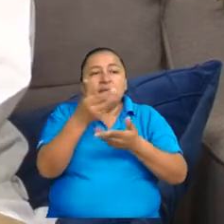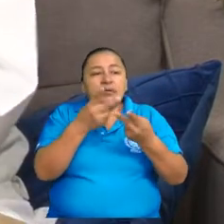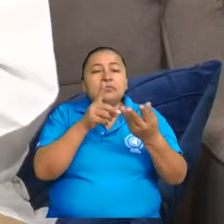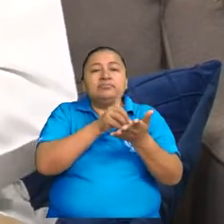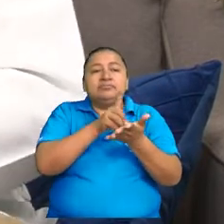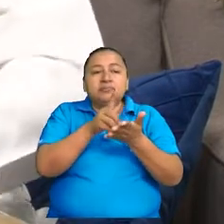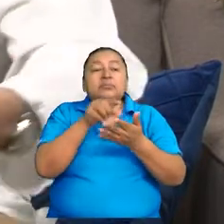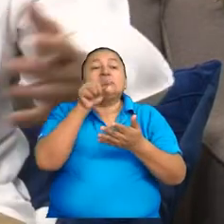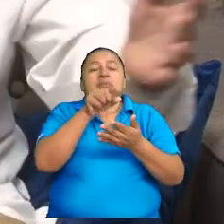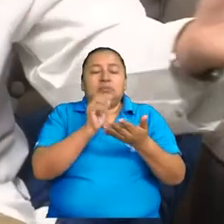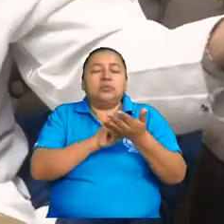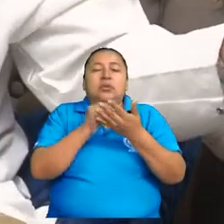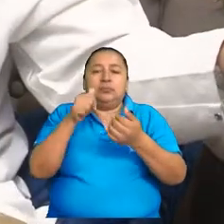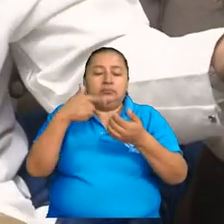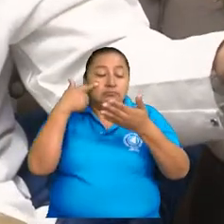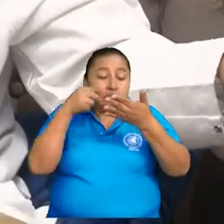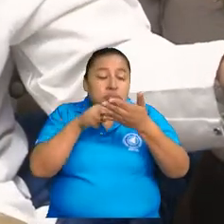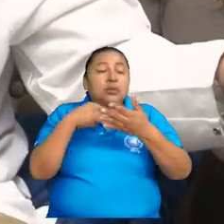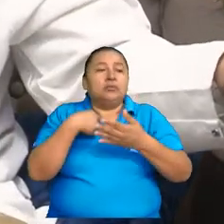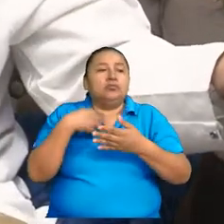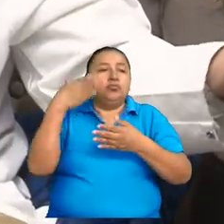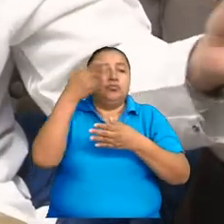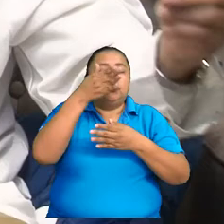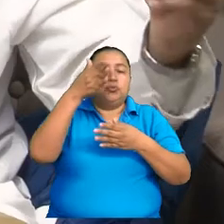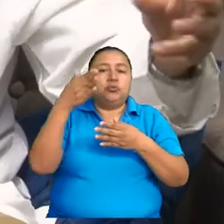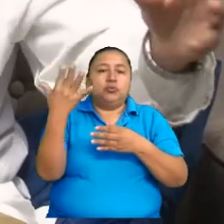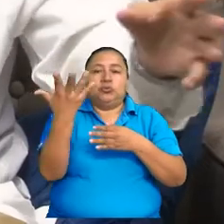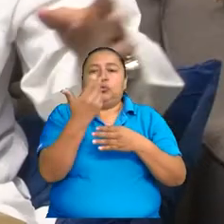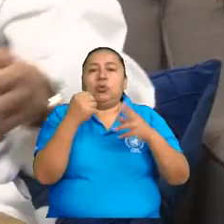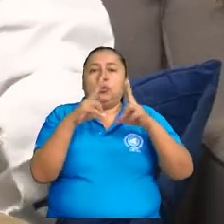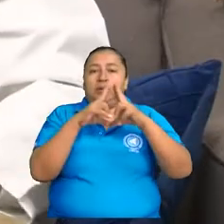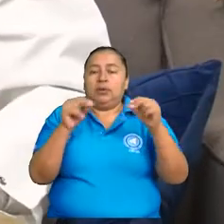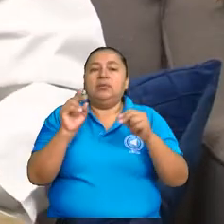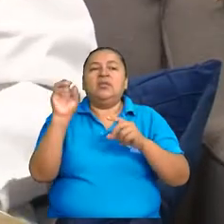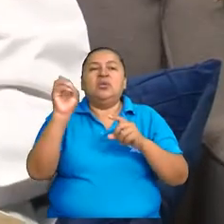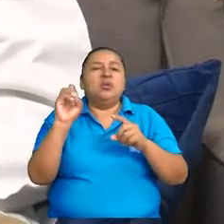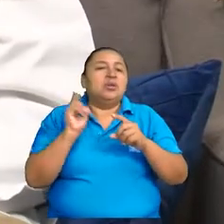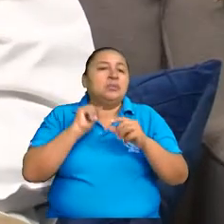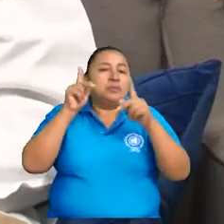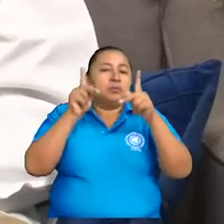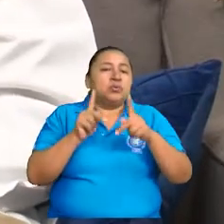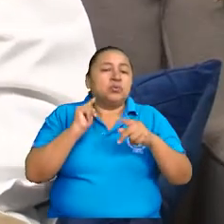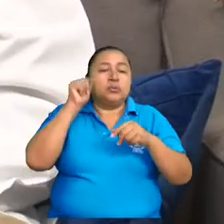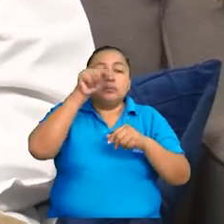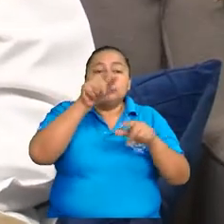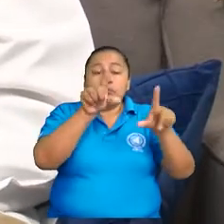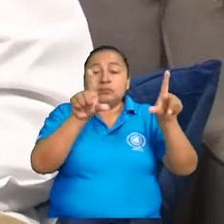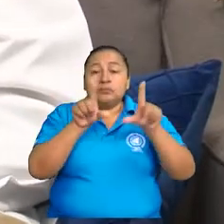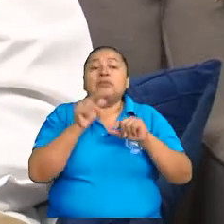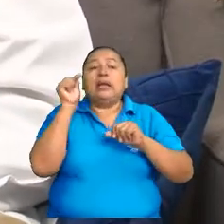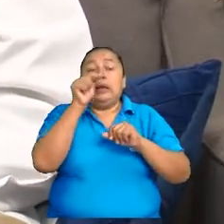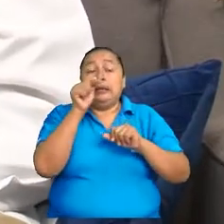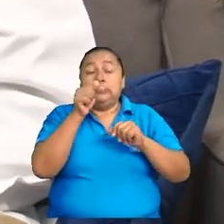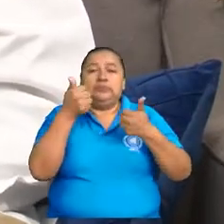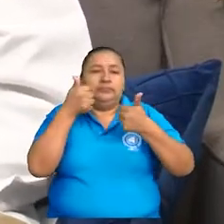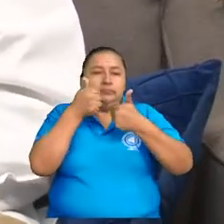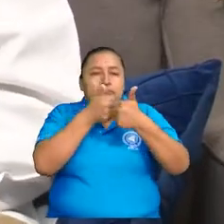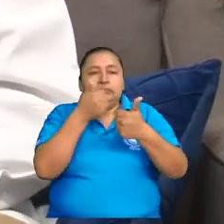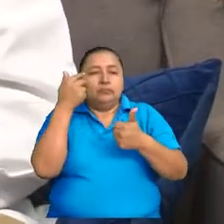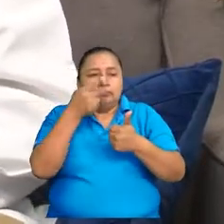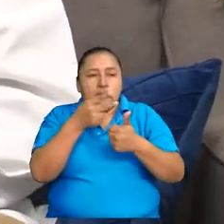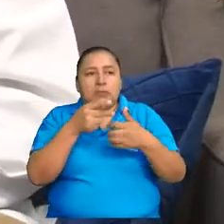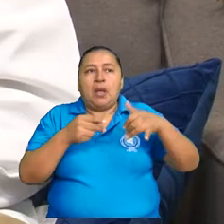le da un seguimiento, se distribuye en todo el país, ¿verdad?, de dependencia de donde estas personas se ubican, y ahí se le da seguimiento, ya